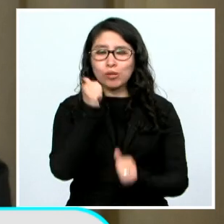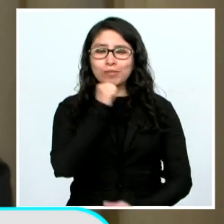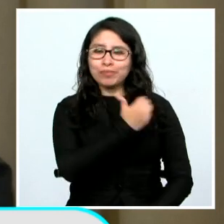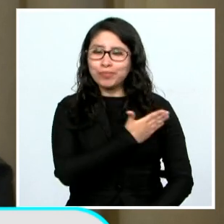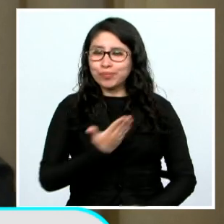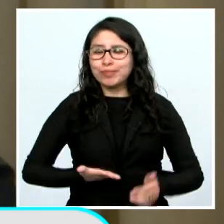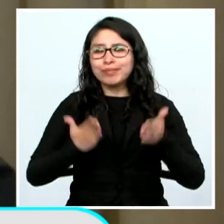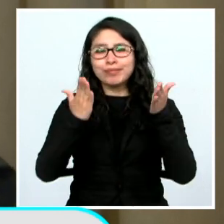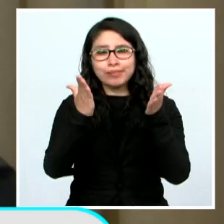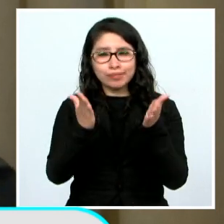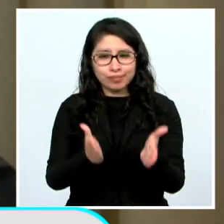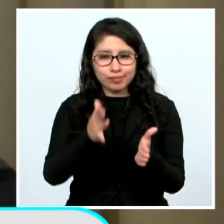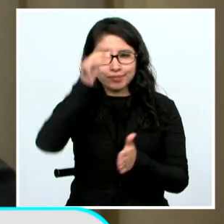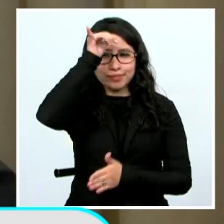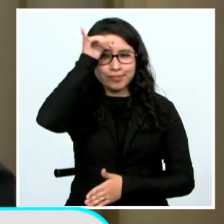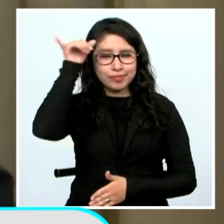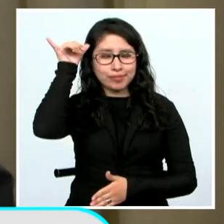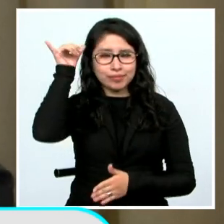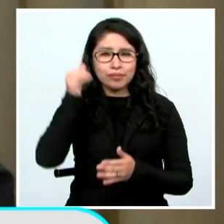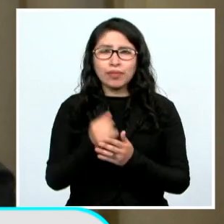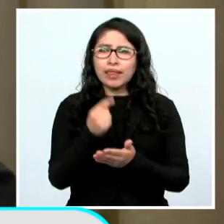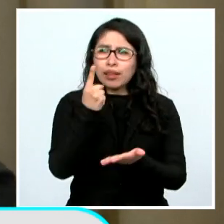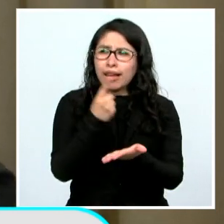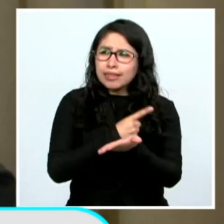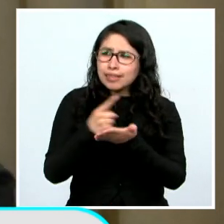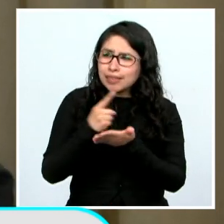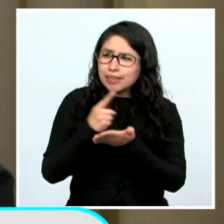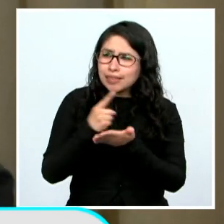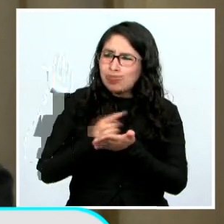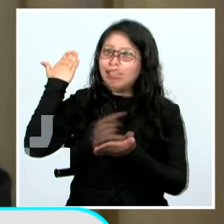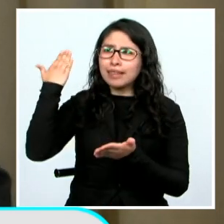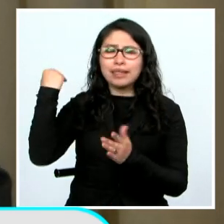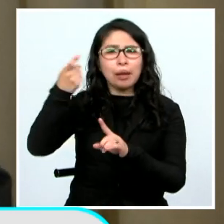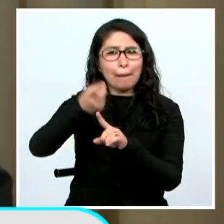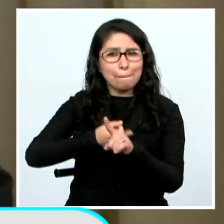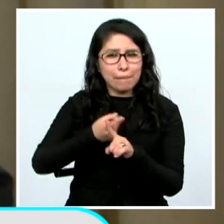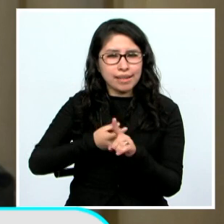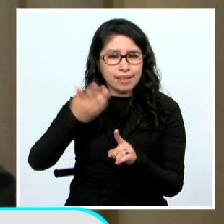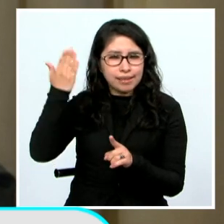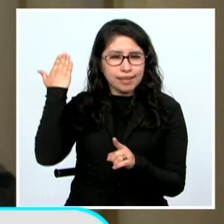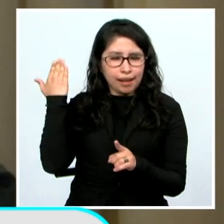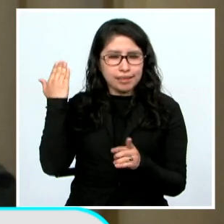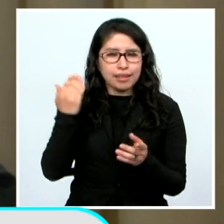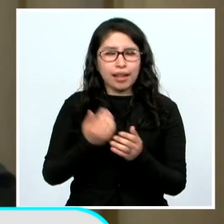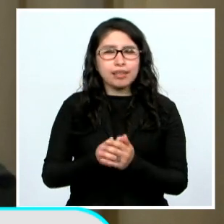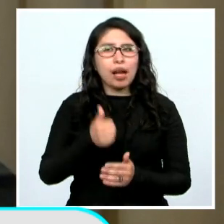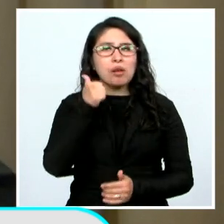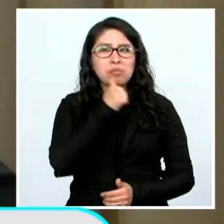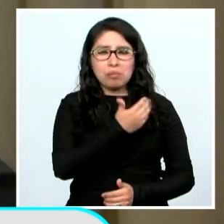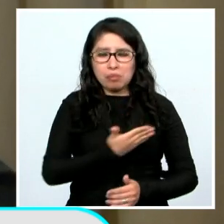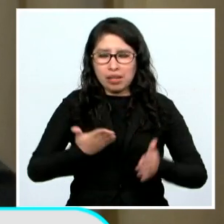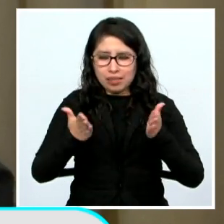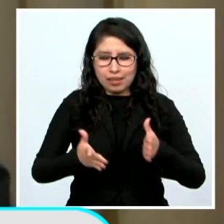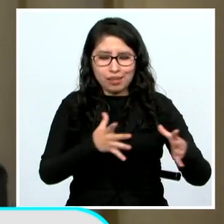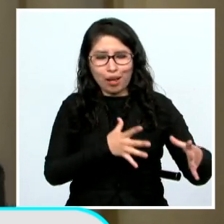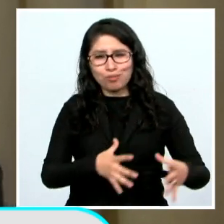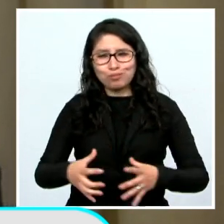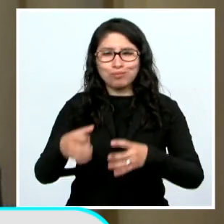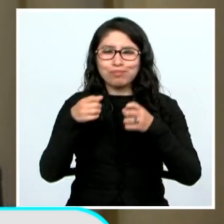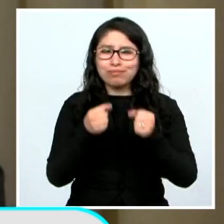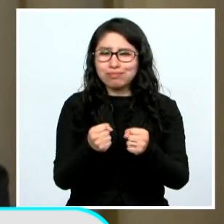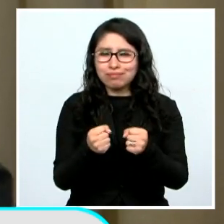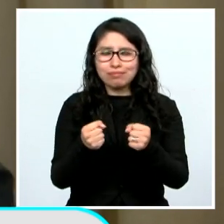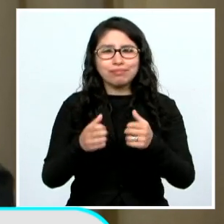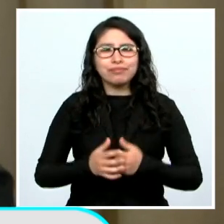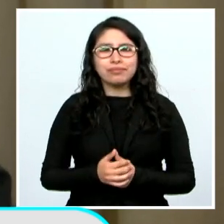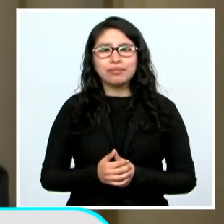Yo, hace algunas semanas, meses, cuando ella se hacía cargo en el momento más picante de la vida de nuestro